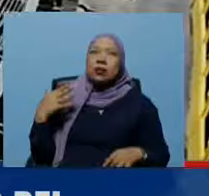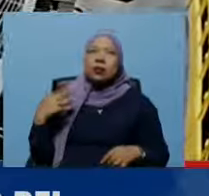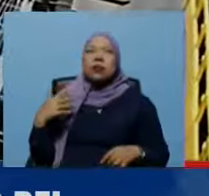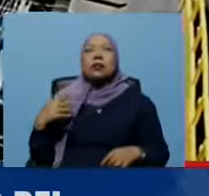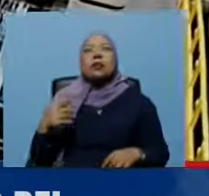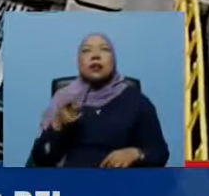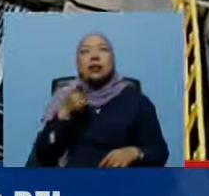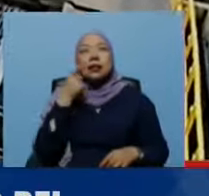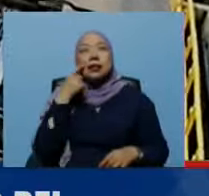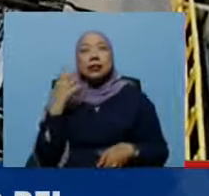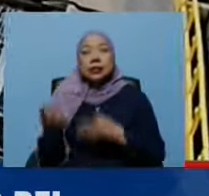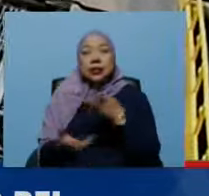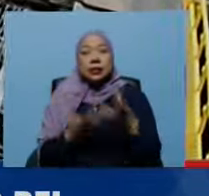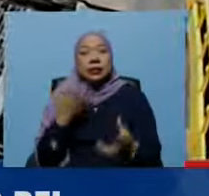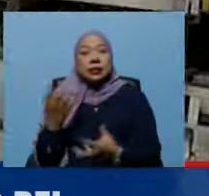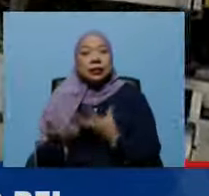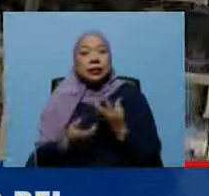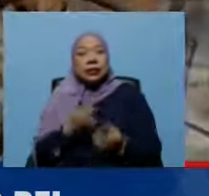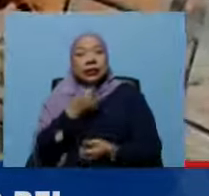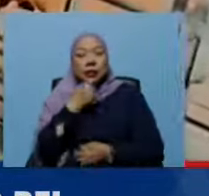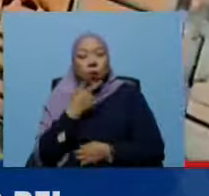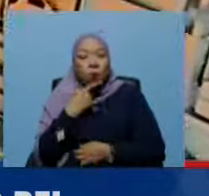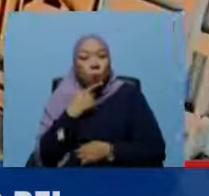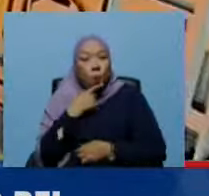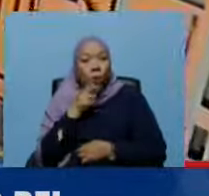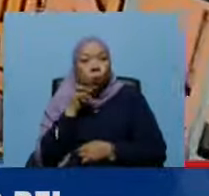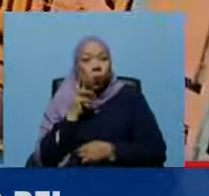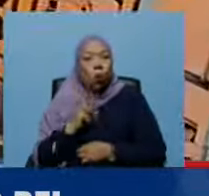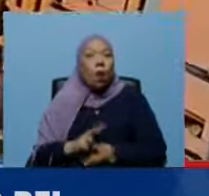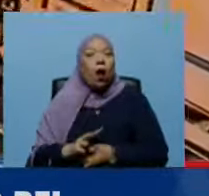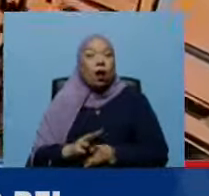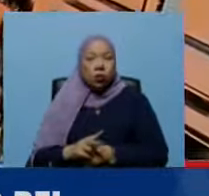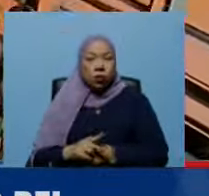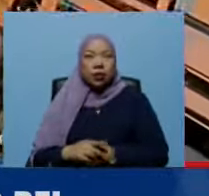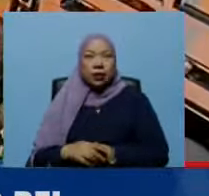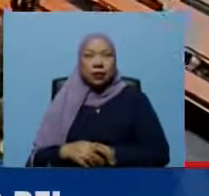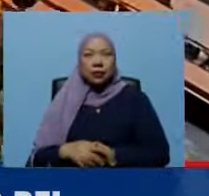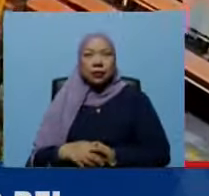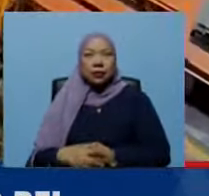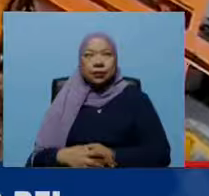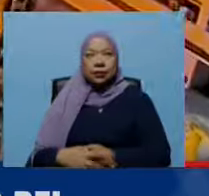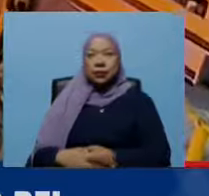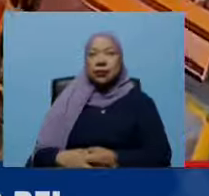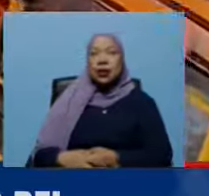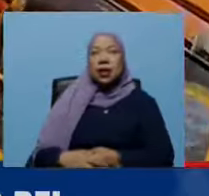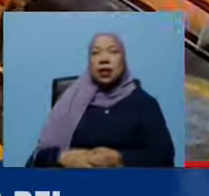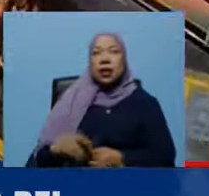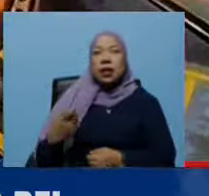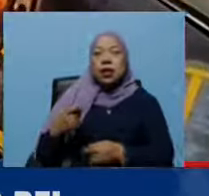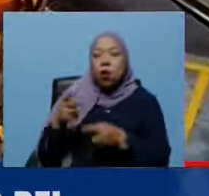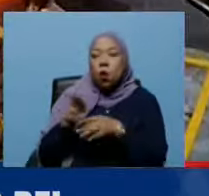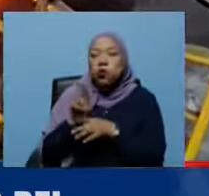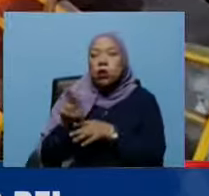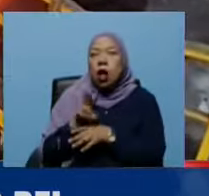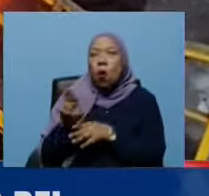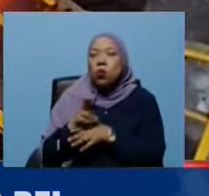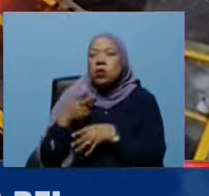encendí en candela. Mira por allá. Eso conserva el regulador de comba. Se utiliza